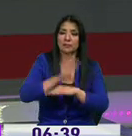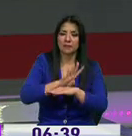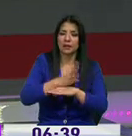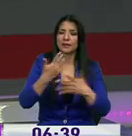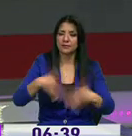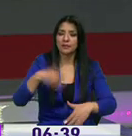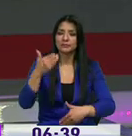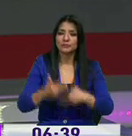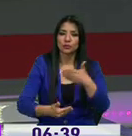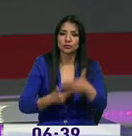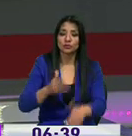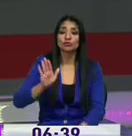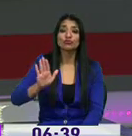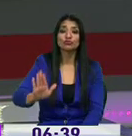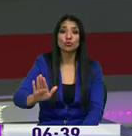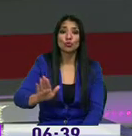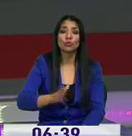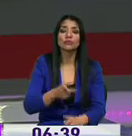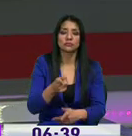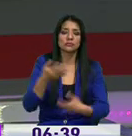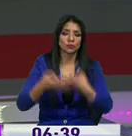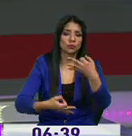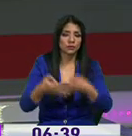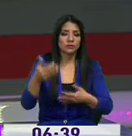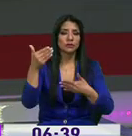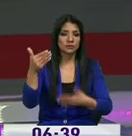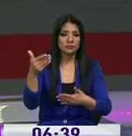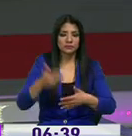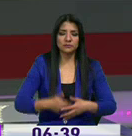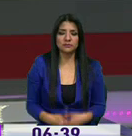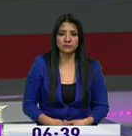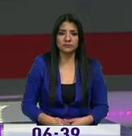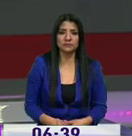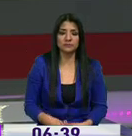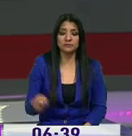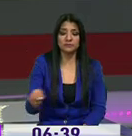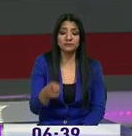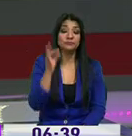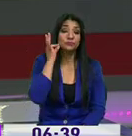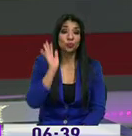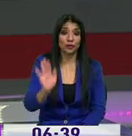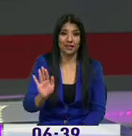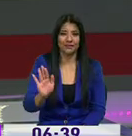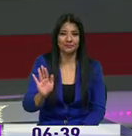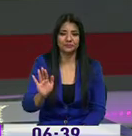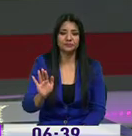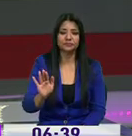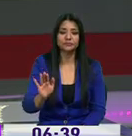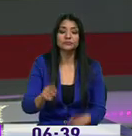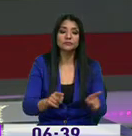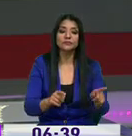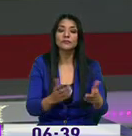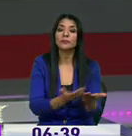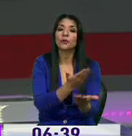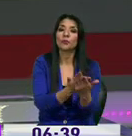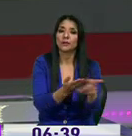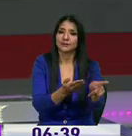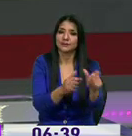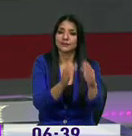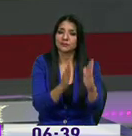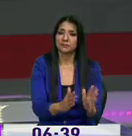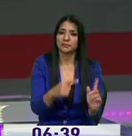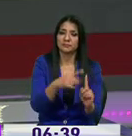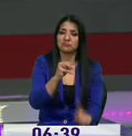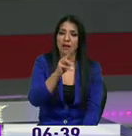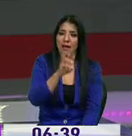del proceso de sustanciación de este juicio político la interpelante del mismo la legisladora mae montaño indicó entre